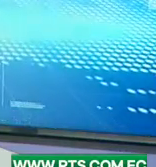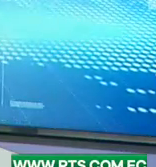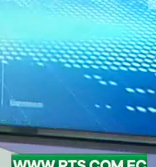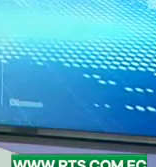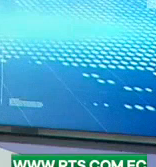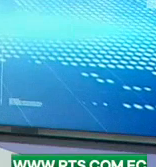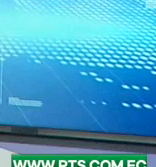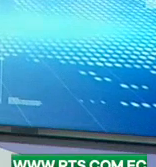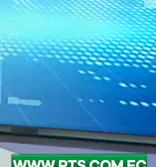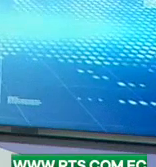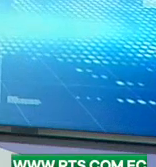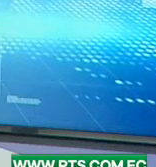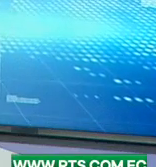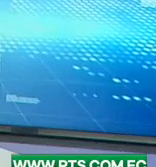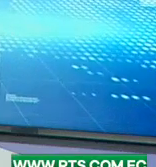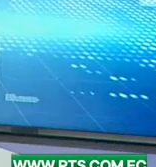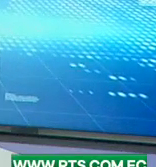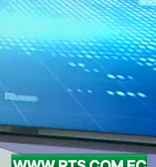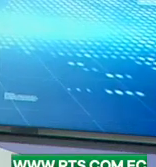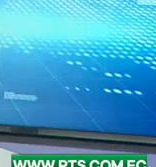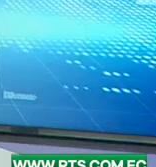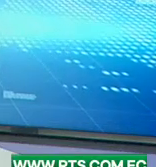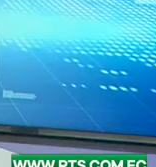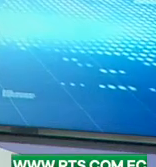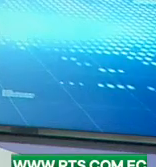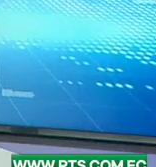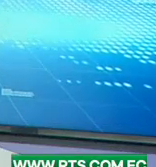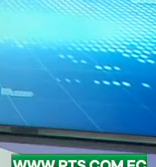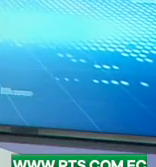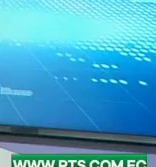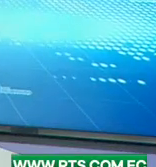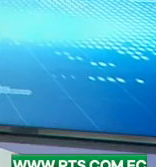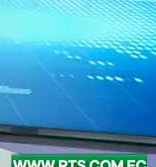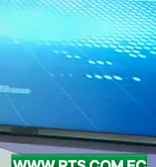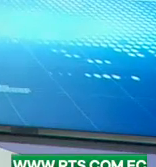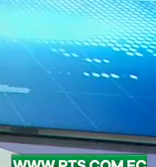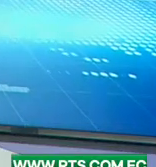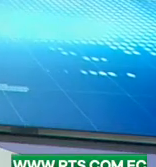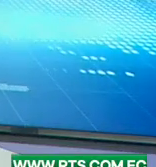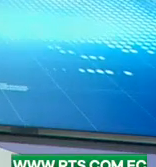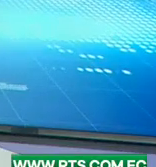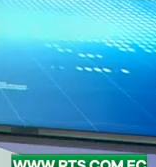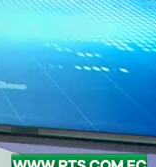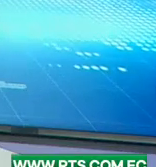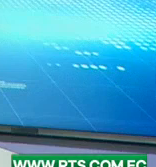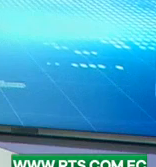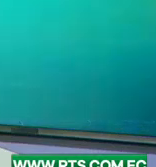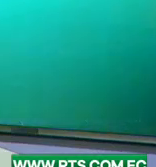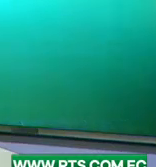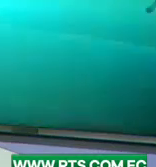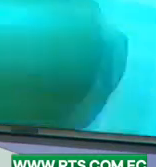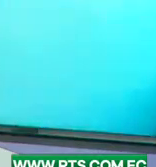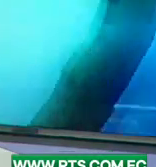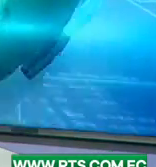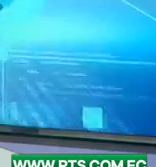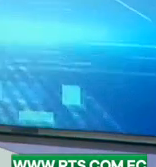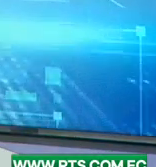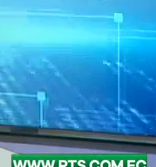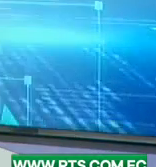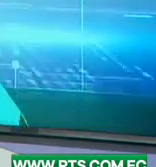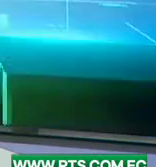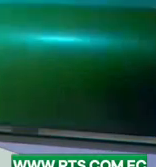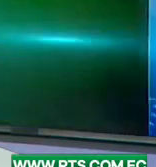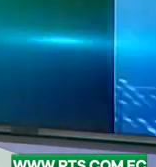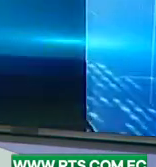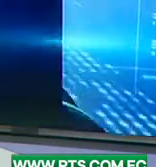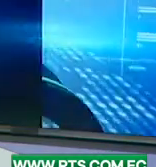obstante, estudios recientes demuestran que tiene su punto de origen en la provincia de Zamora, Chinchipe, donde ha sido utilizado por más